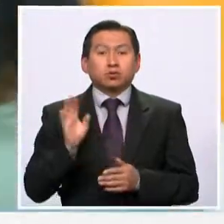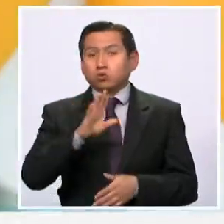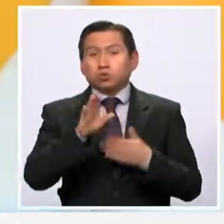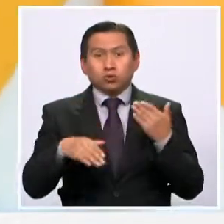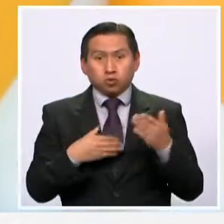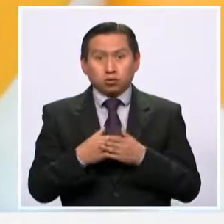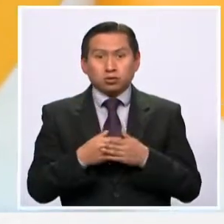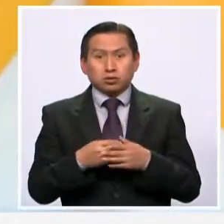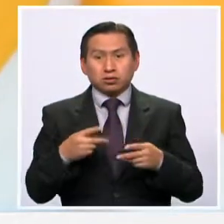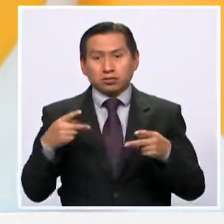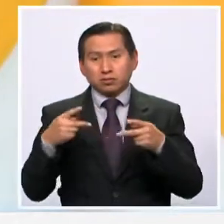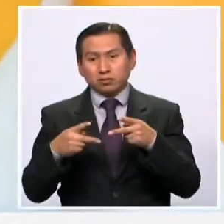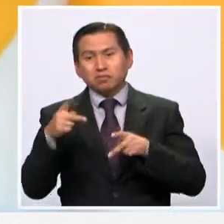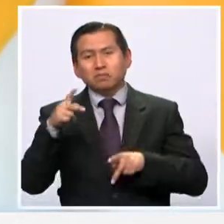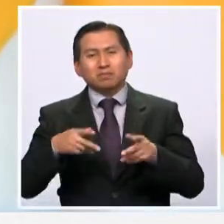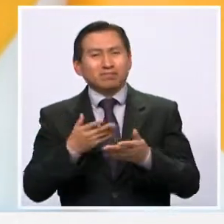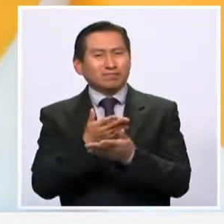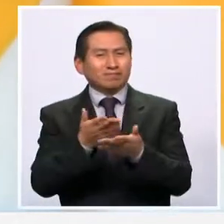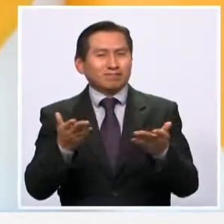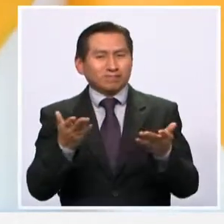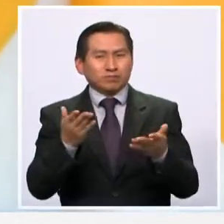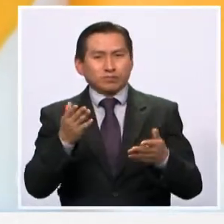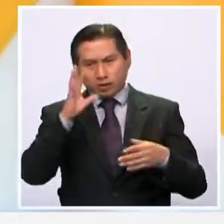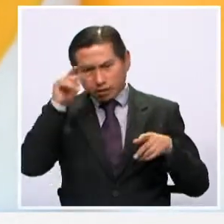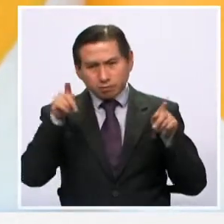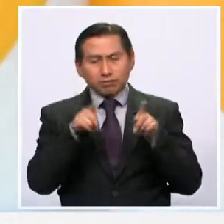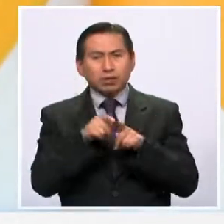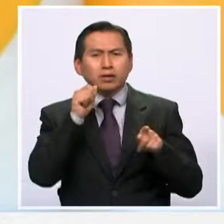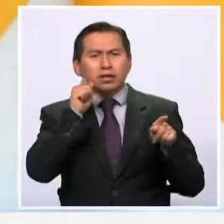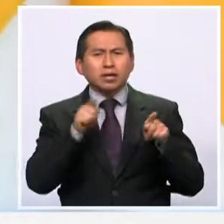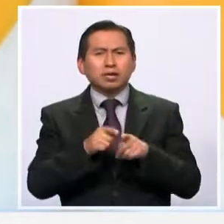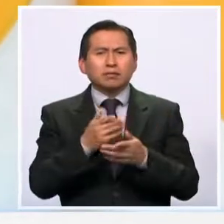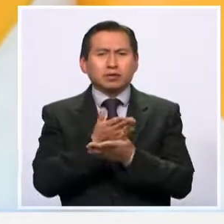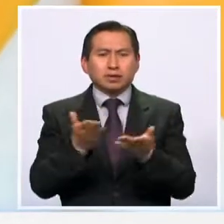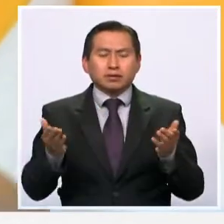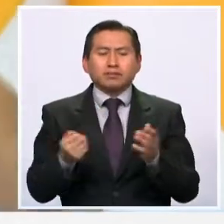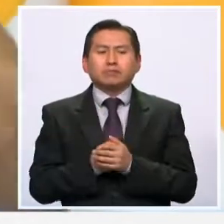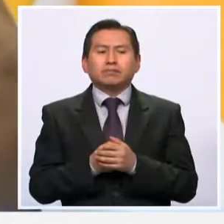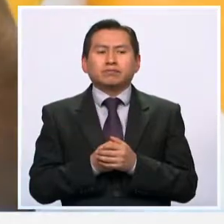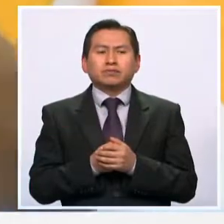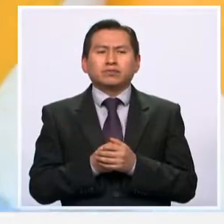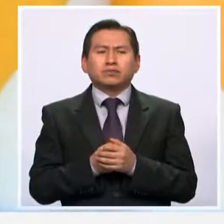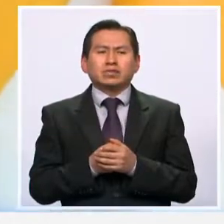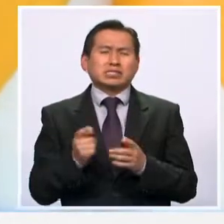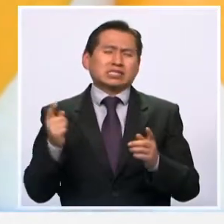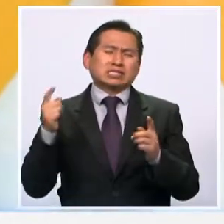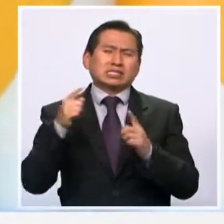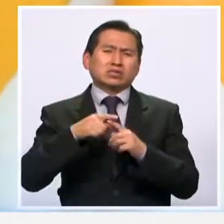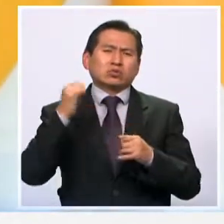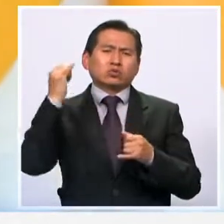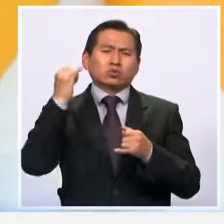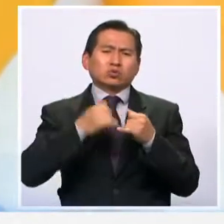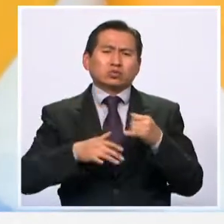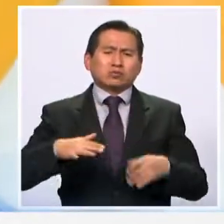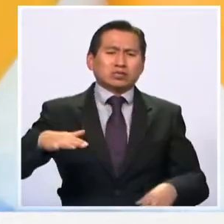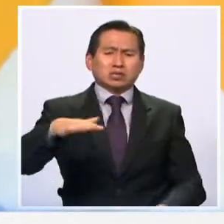queridos vecinos, vecinas, mis hermanos, mis hermanas, hasta el último rincón de